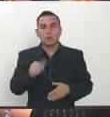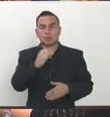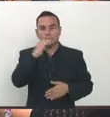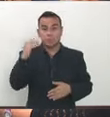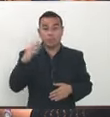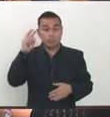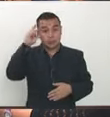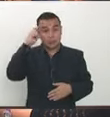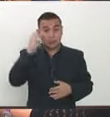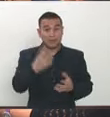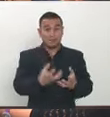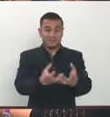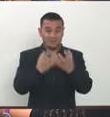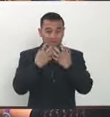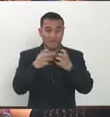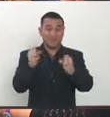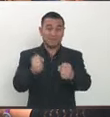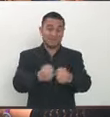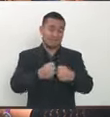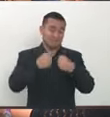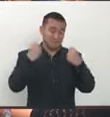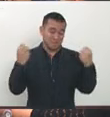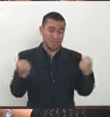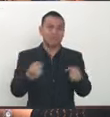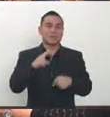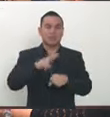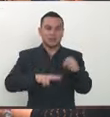a fluir decenas de millones de dólares.